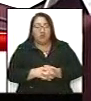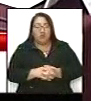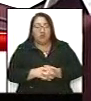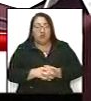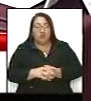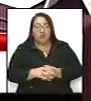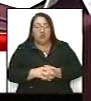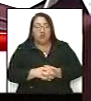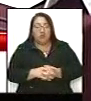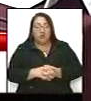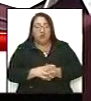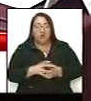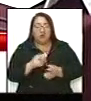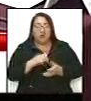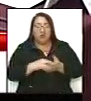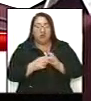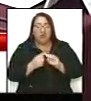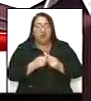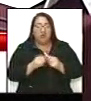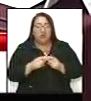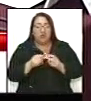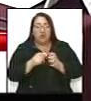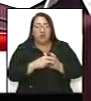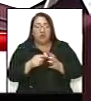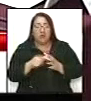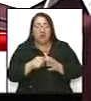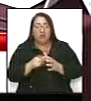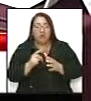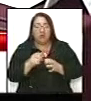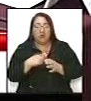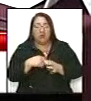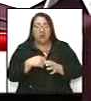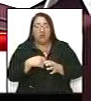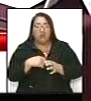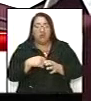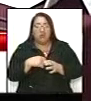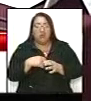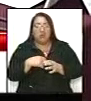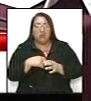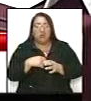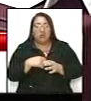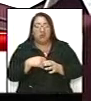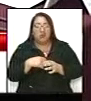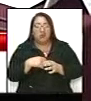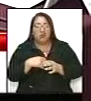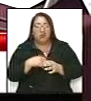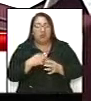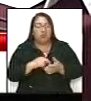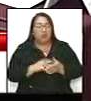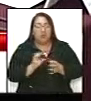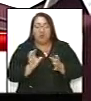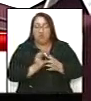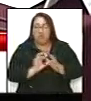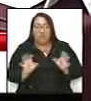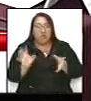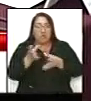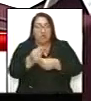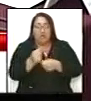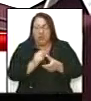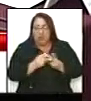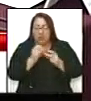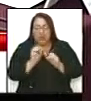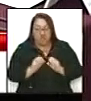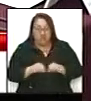económicos para poder ubicarse en determinados puestos y no tienen ningún tipo de compromiso con la organización política que los está llevando. Y